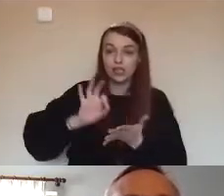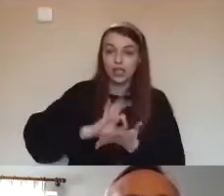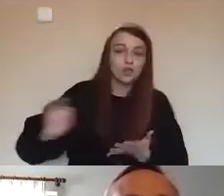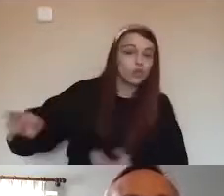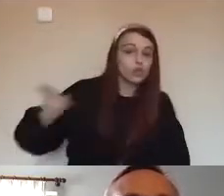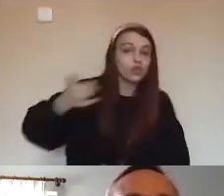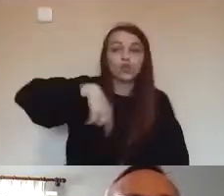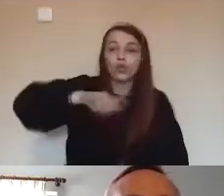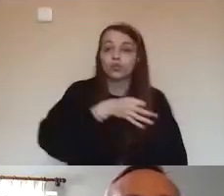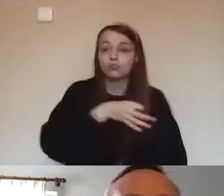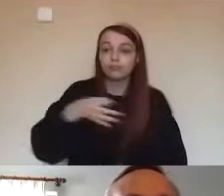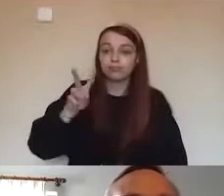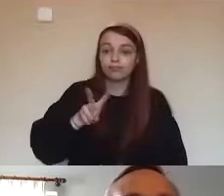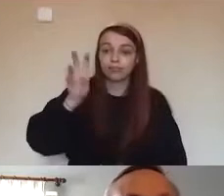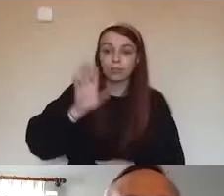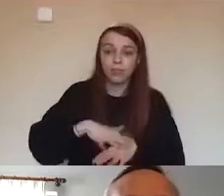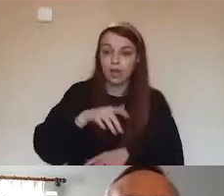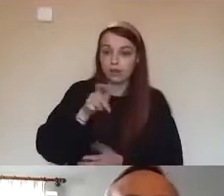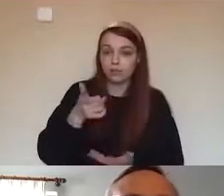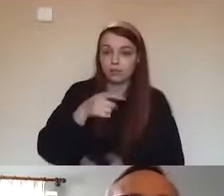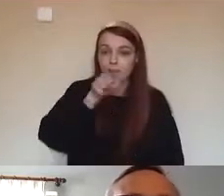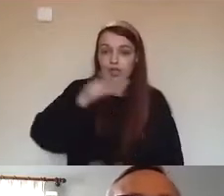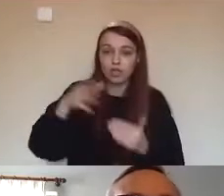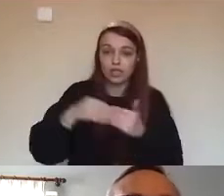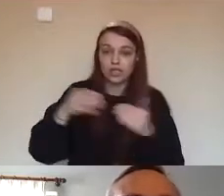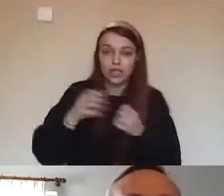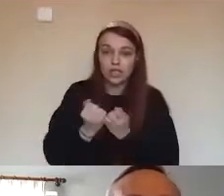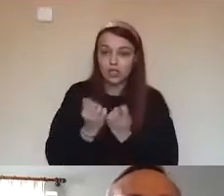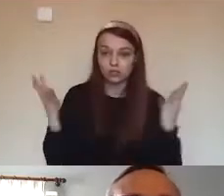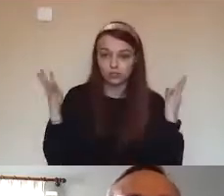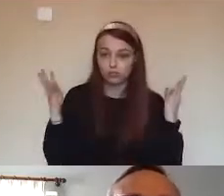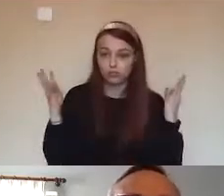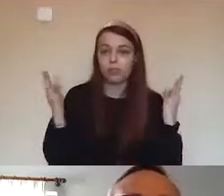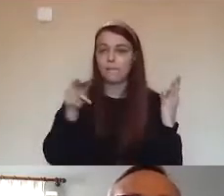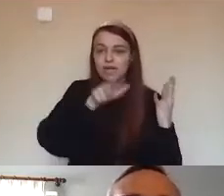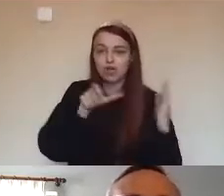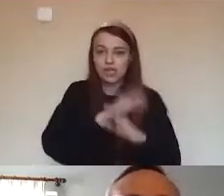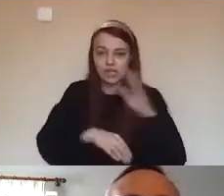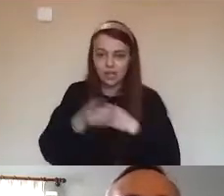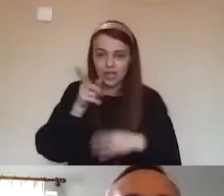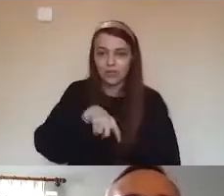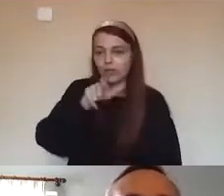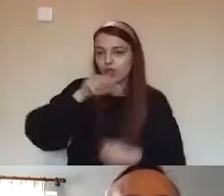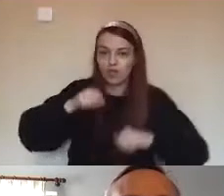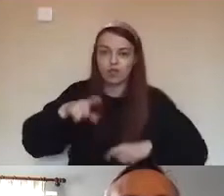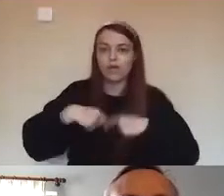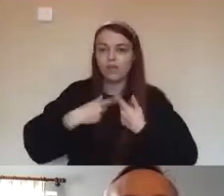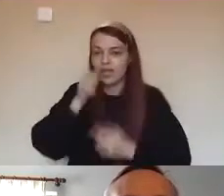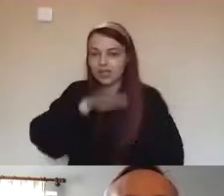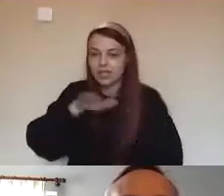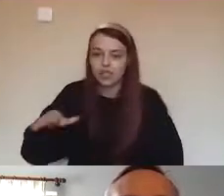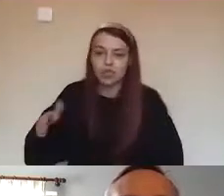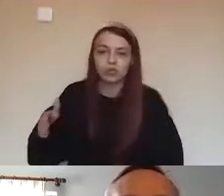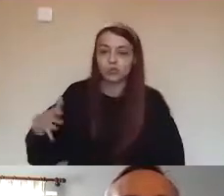un rango muy amplio de clientes, incluyendo a personas con discapacidad, gente mayor, familias, niños y